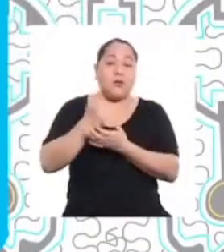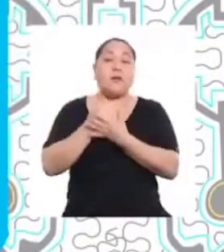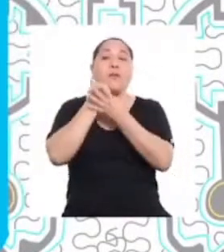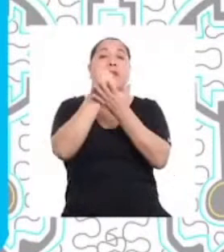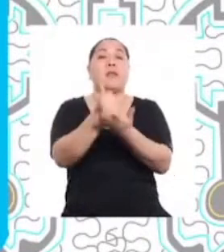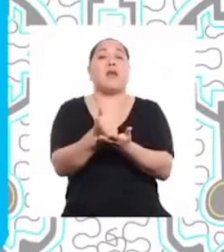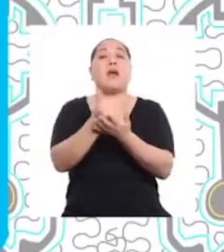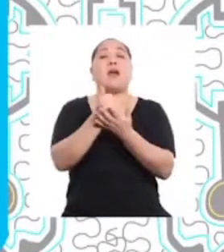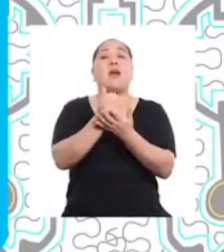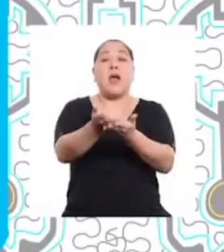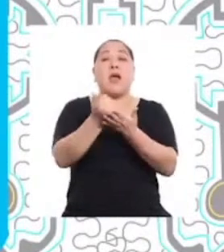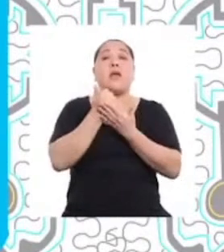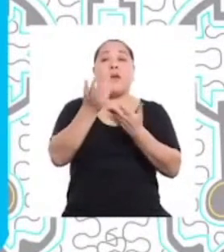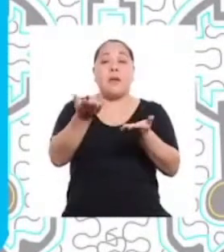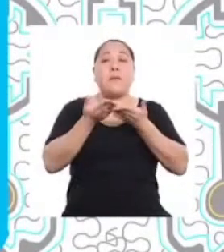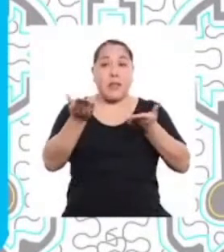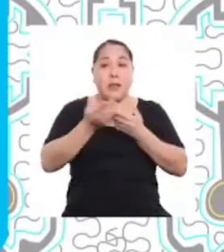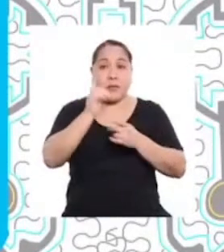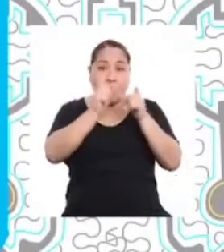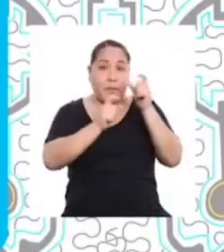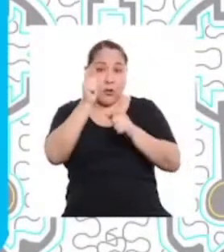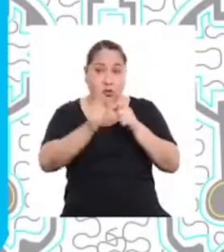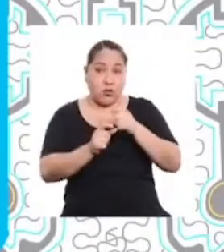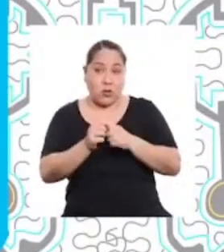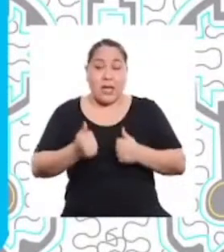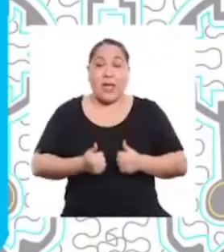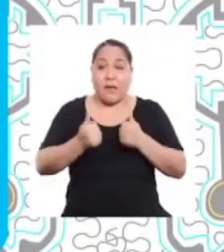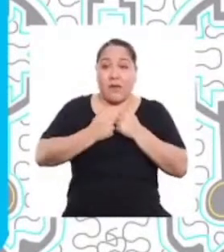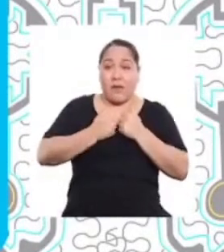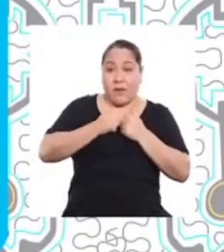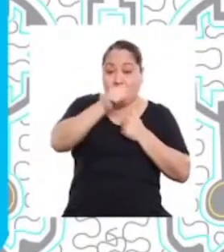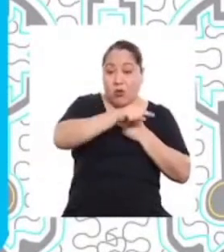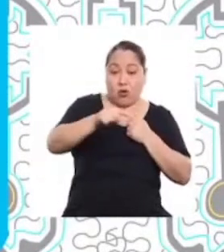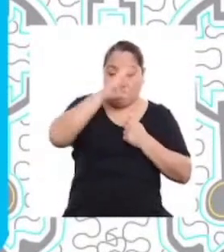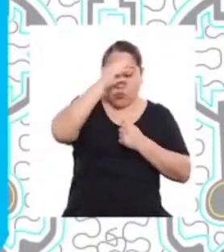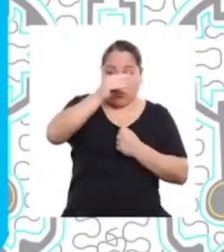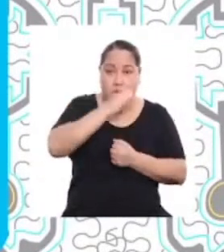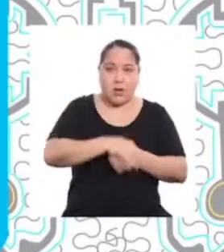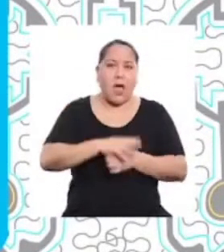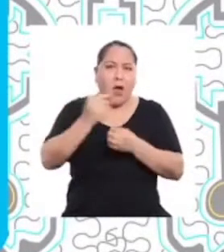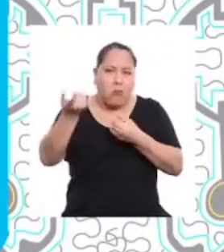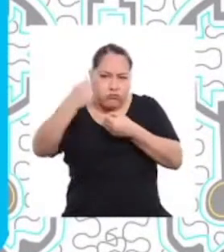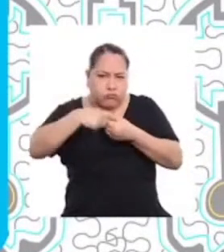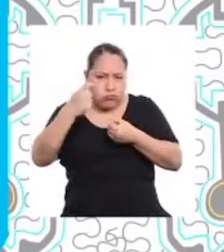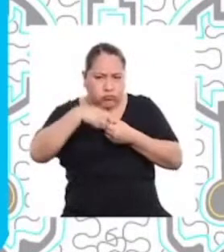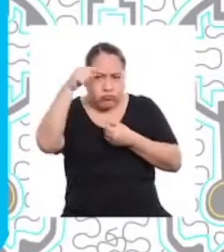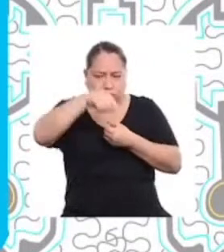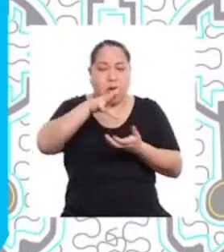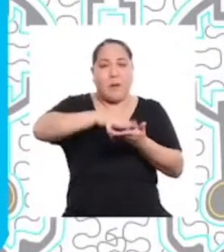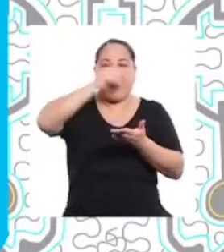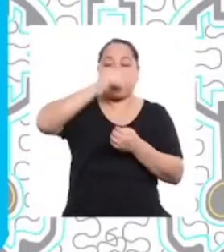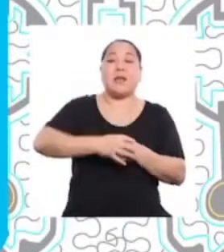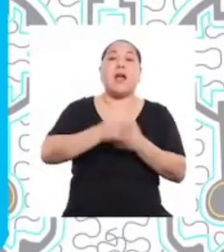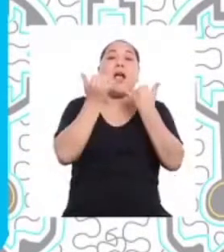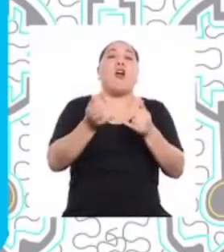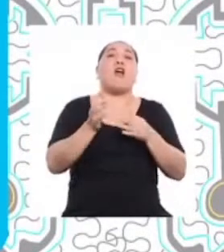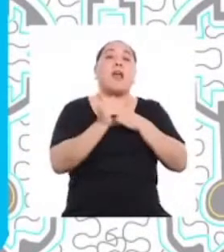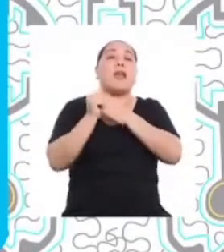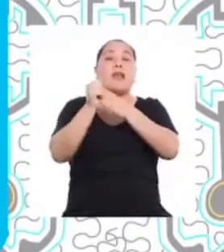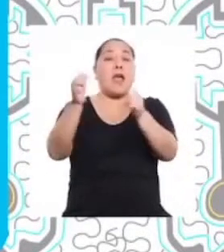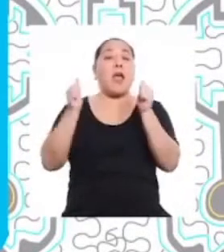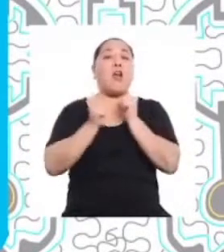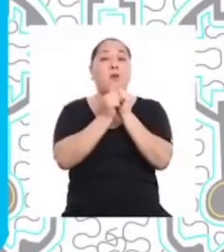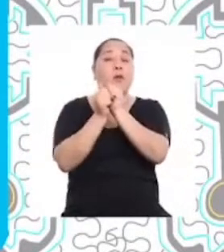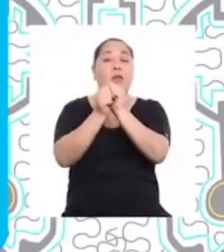invitamos a las familias o personas que viven con las chicas y chicos que nos ven desde casa a sumarse al aprendizaje y ahora también a